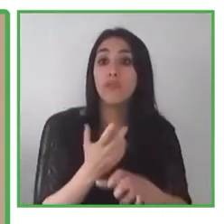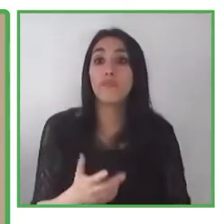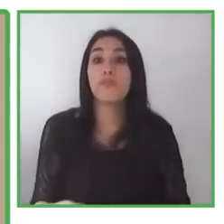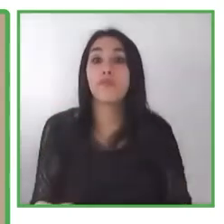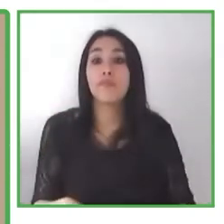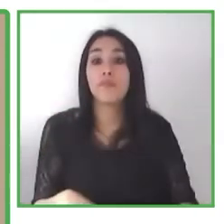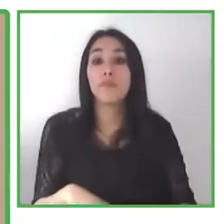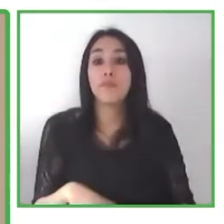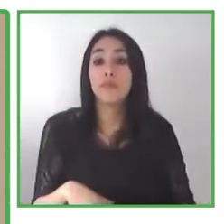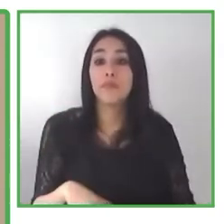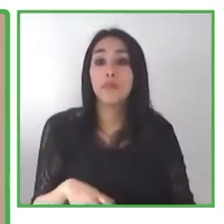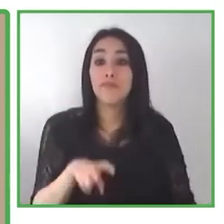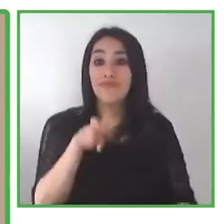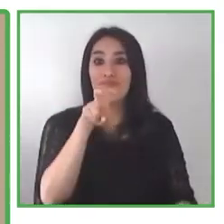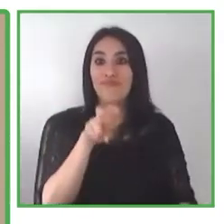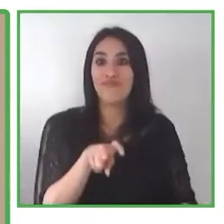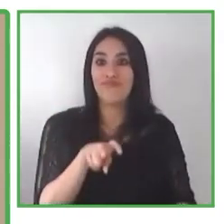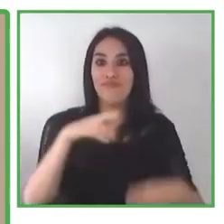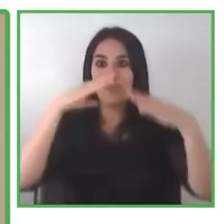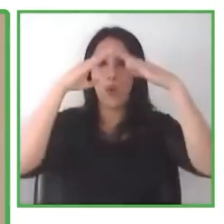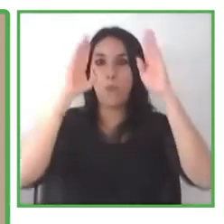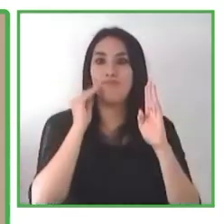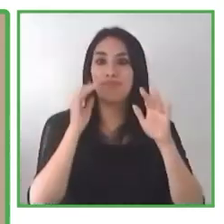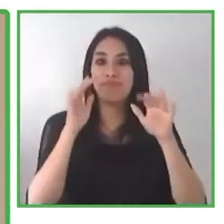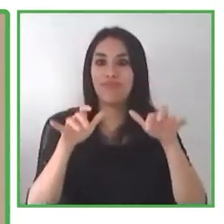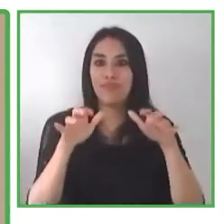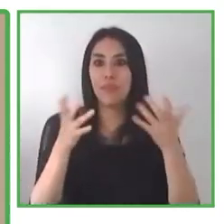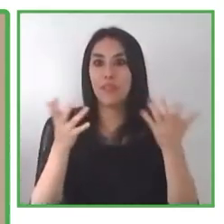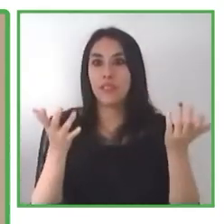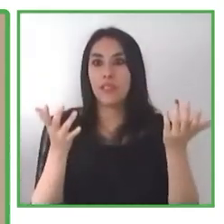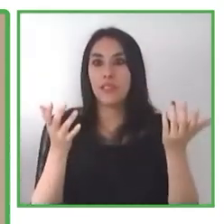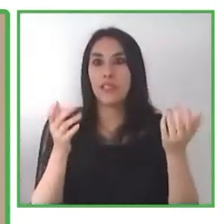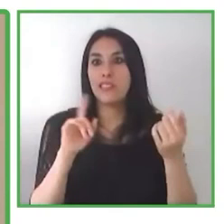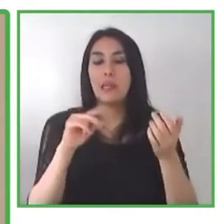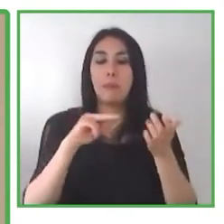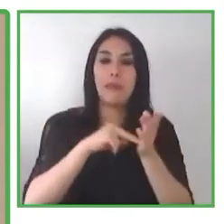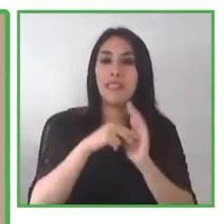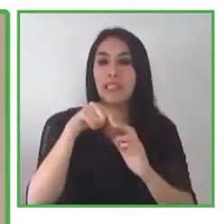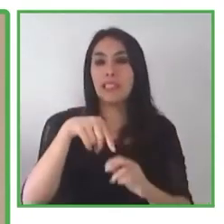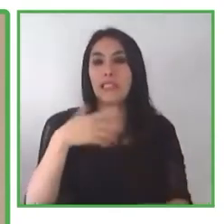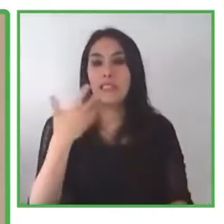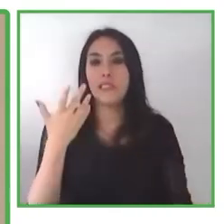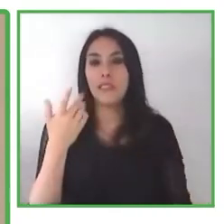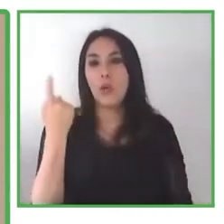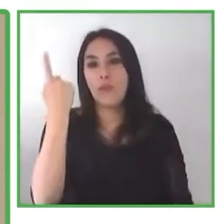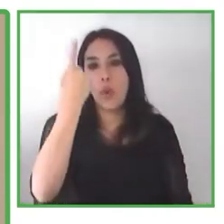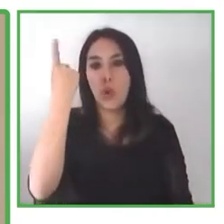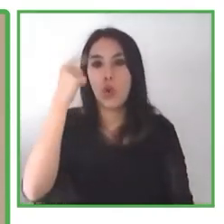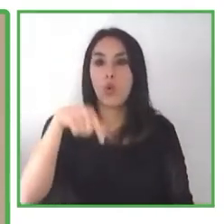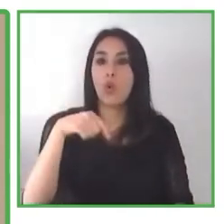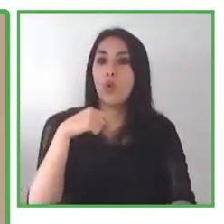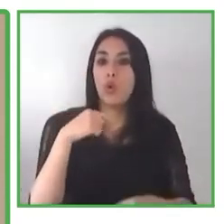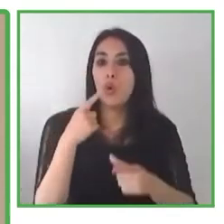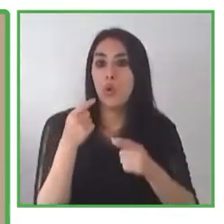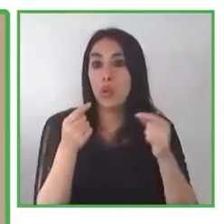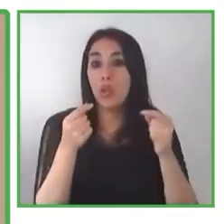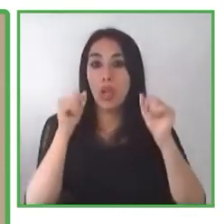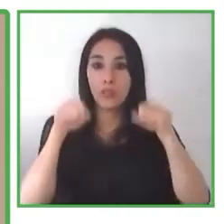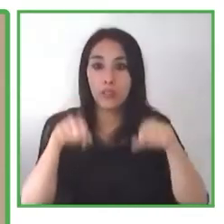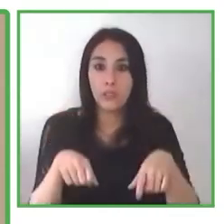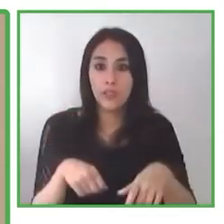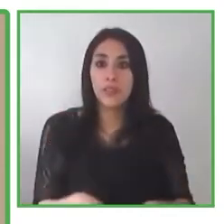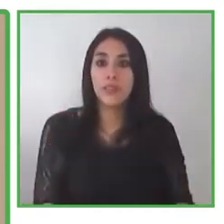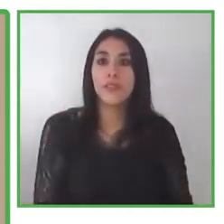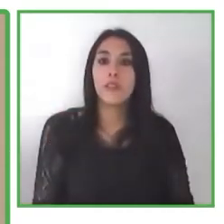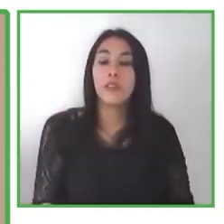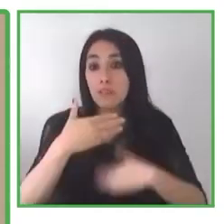manera remota no significa que esta sea la única solución, sino que es una posibilidad